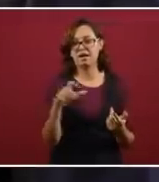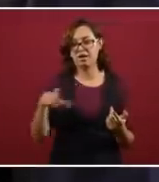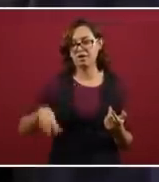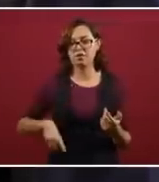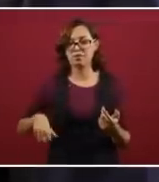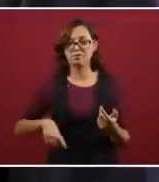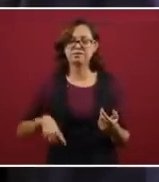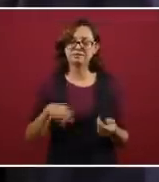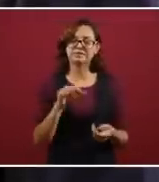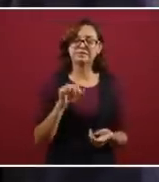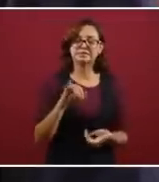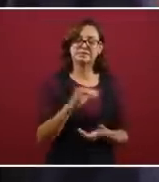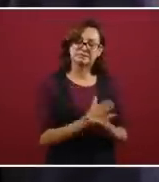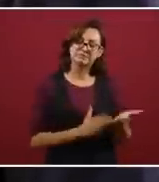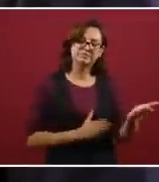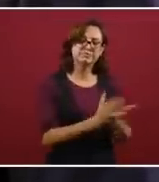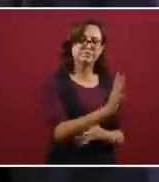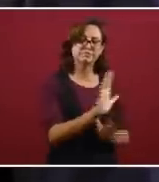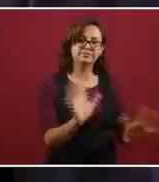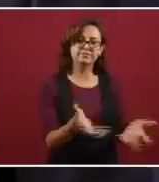les gustaba que interviniera el Estado.